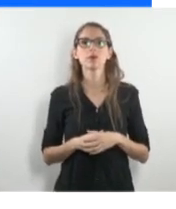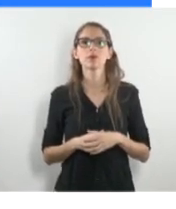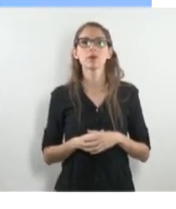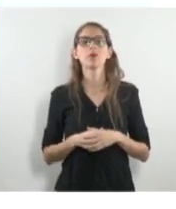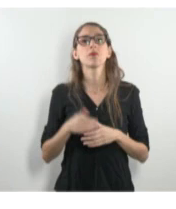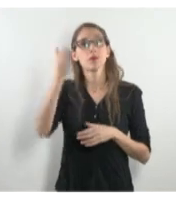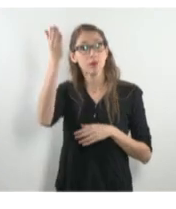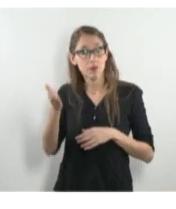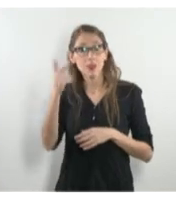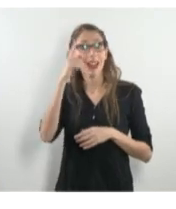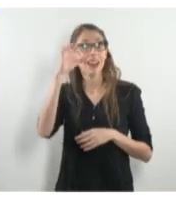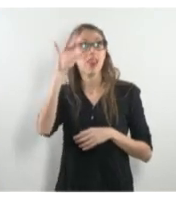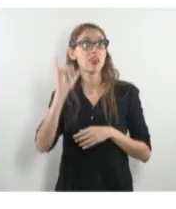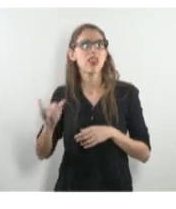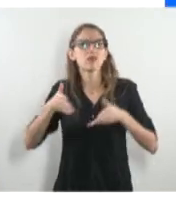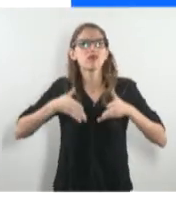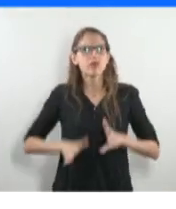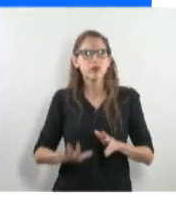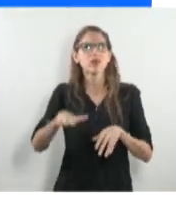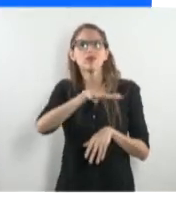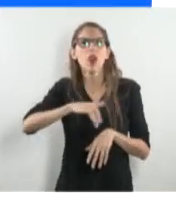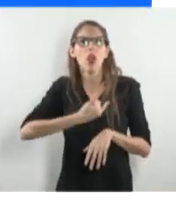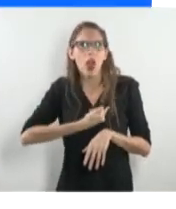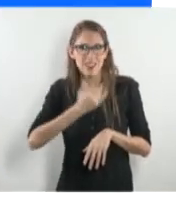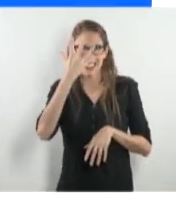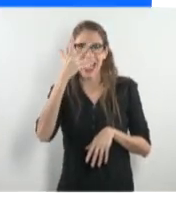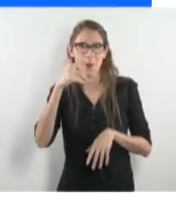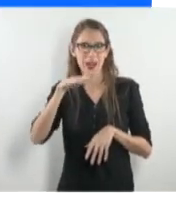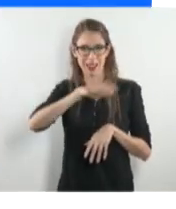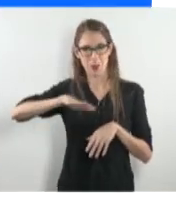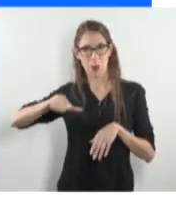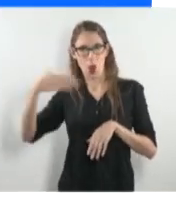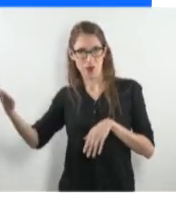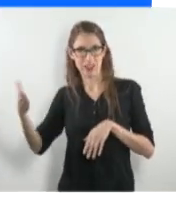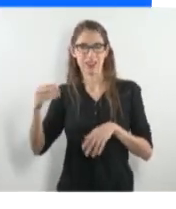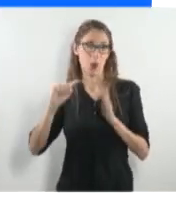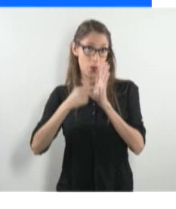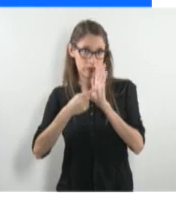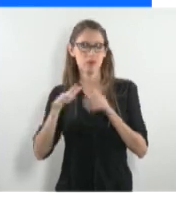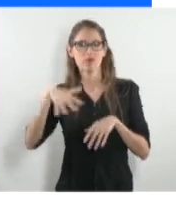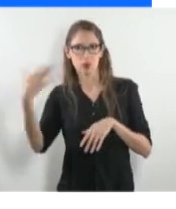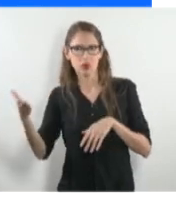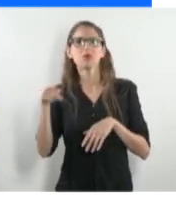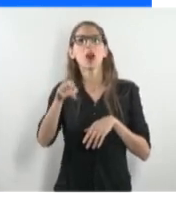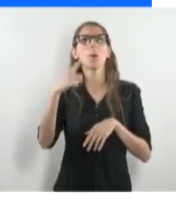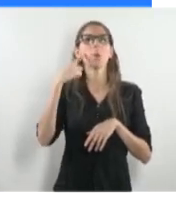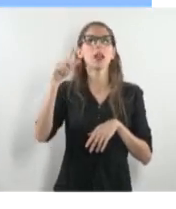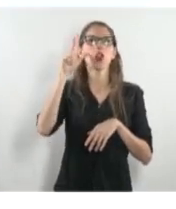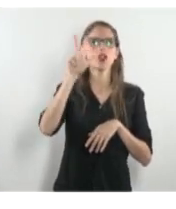José Hernández nació en el actual partido de San Martín, provincia de Buenos Aires, en